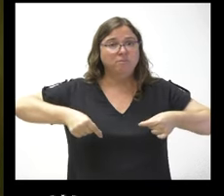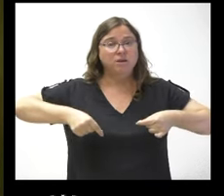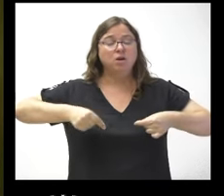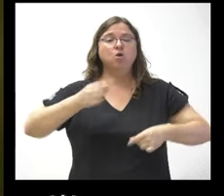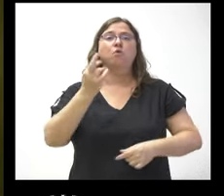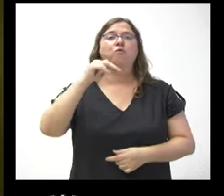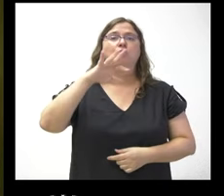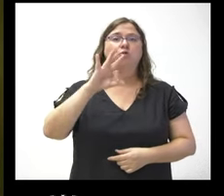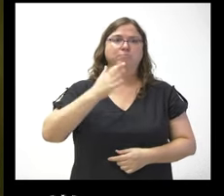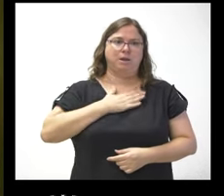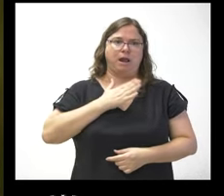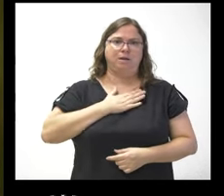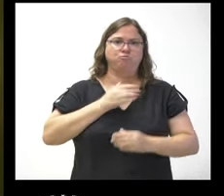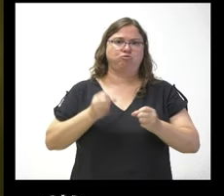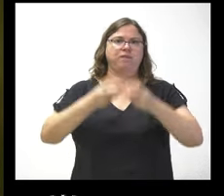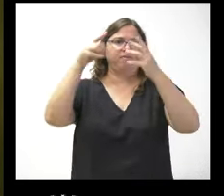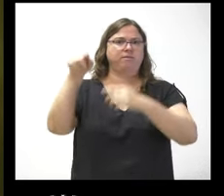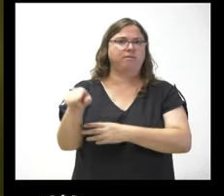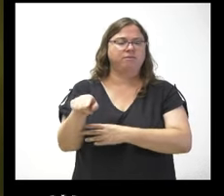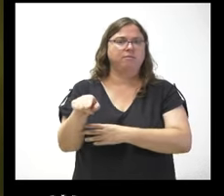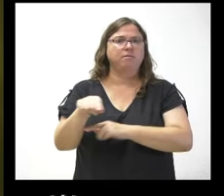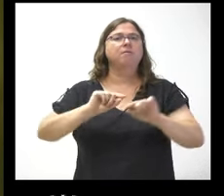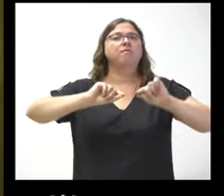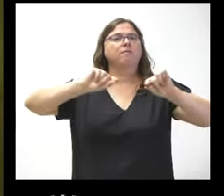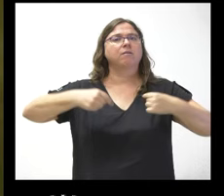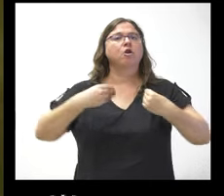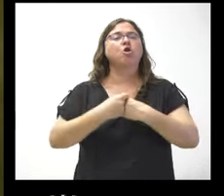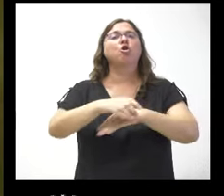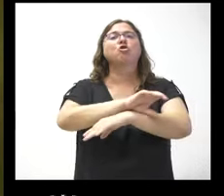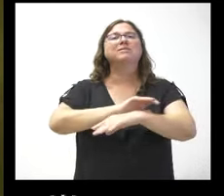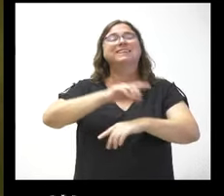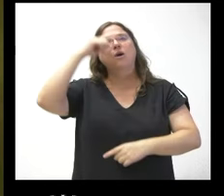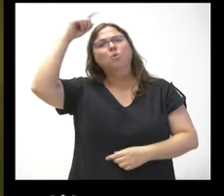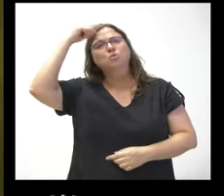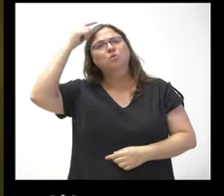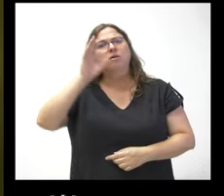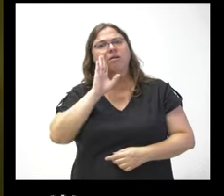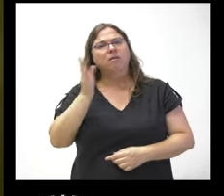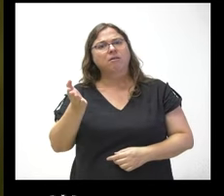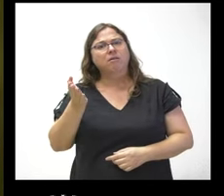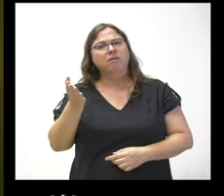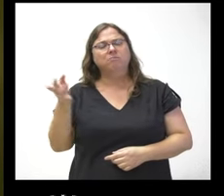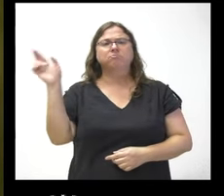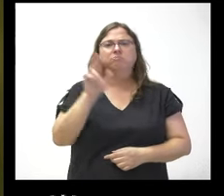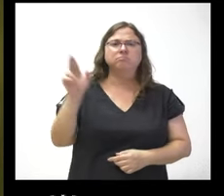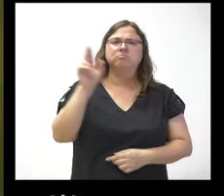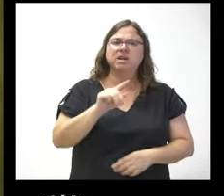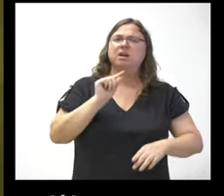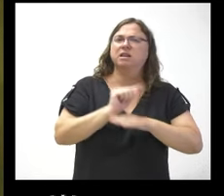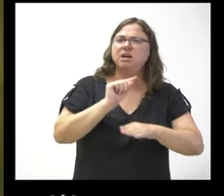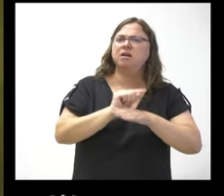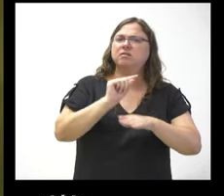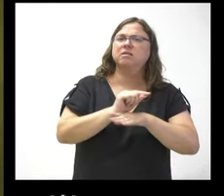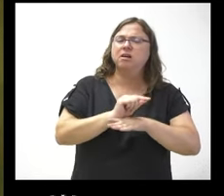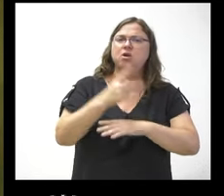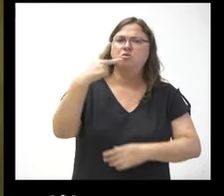de la propietaria del monumento se había firmado con la consejería de cultura y reit adamente criticaban